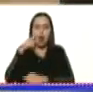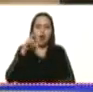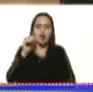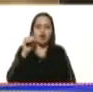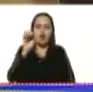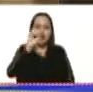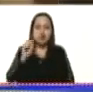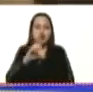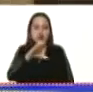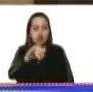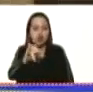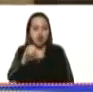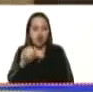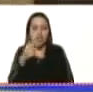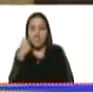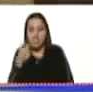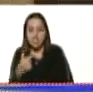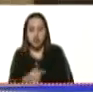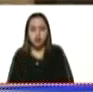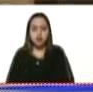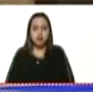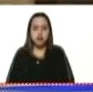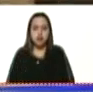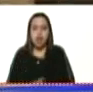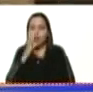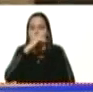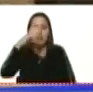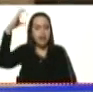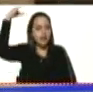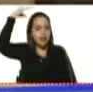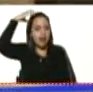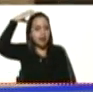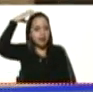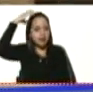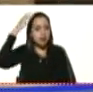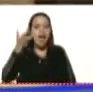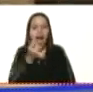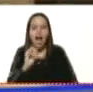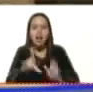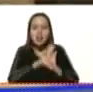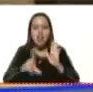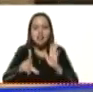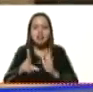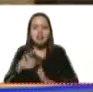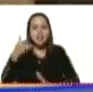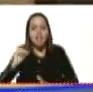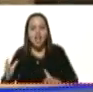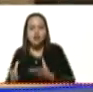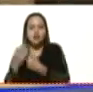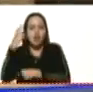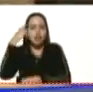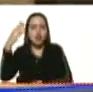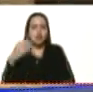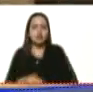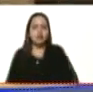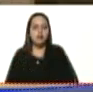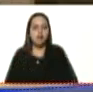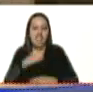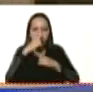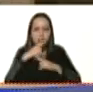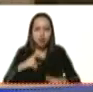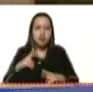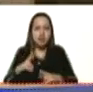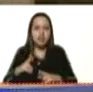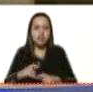quien dijo: sin rey, con ley y con Dios, para responderle a la